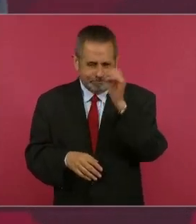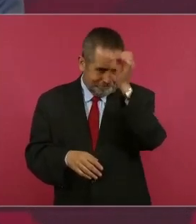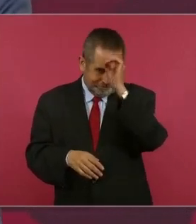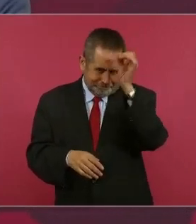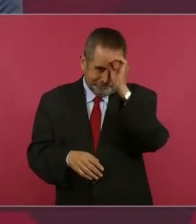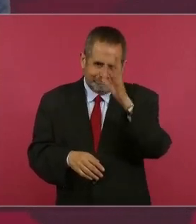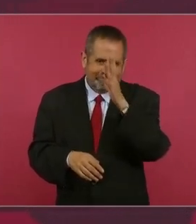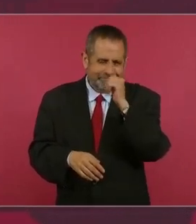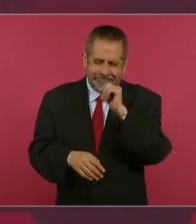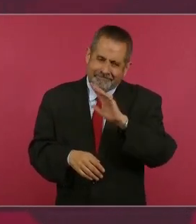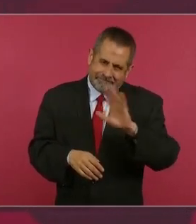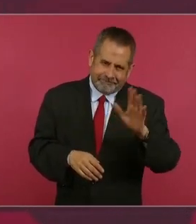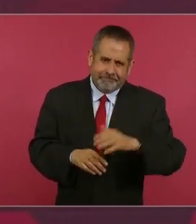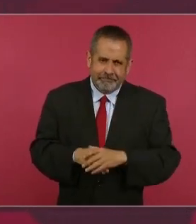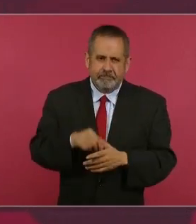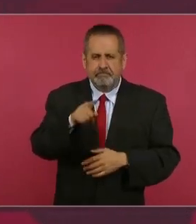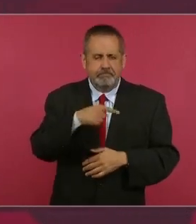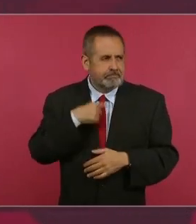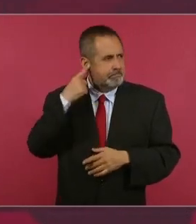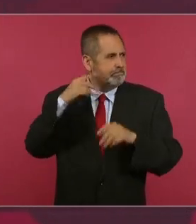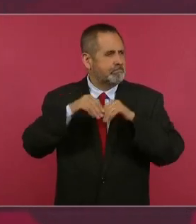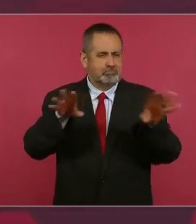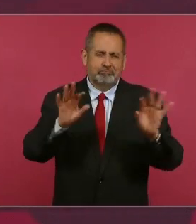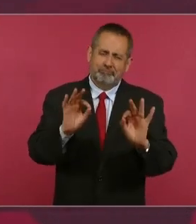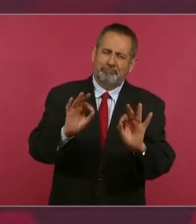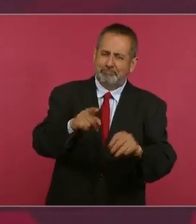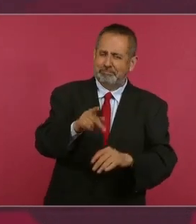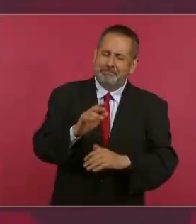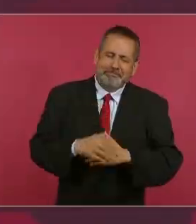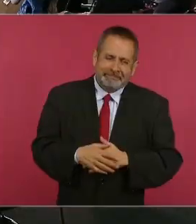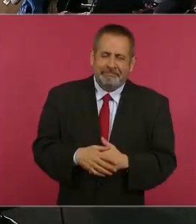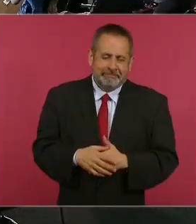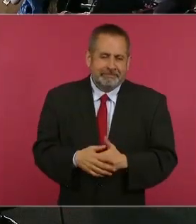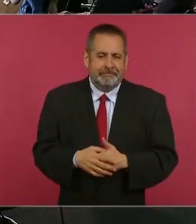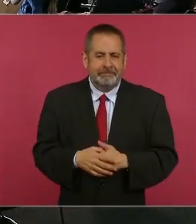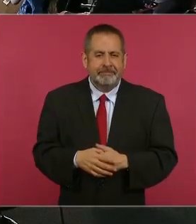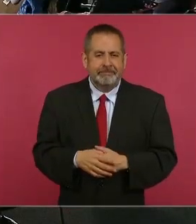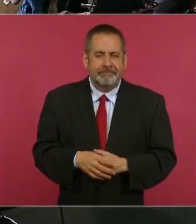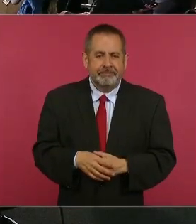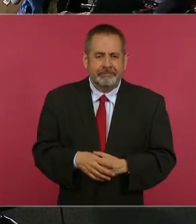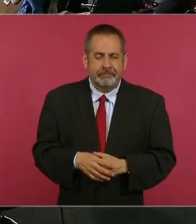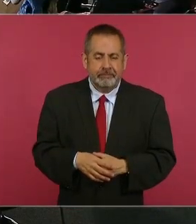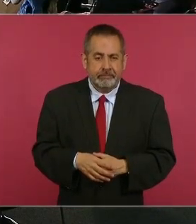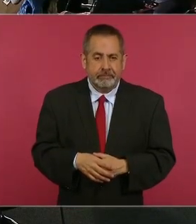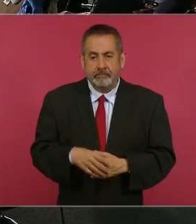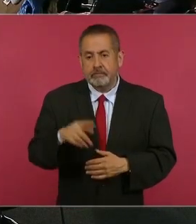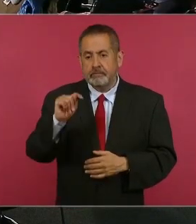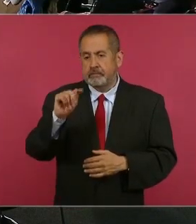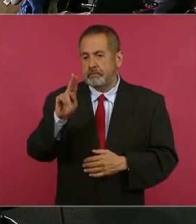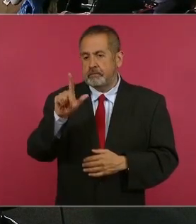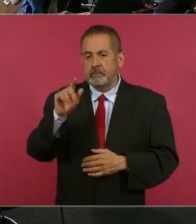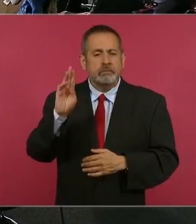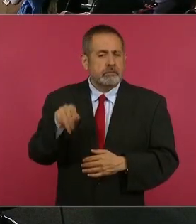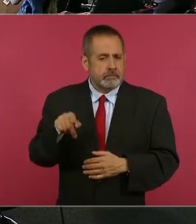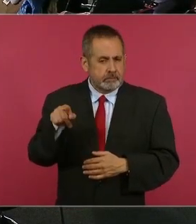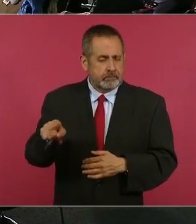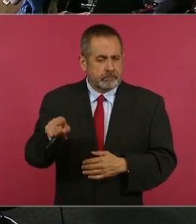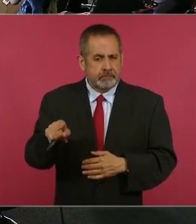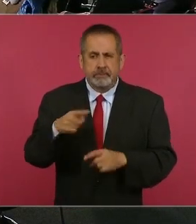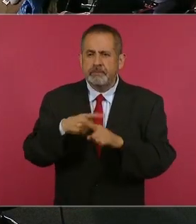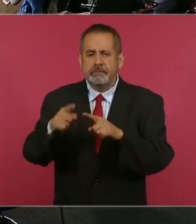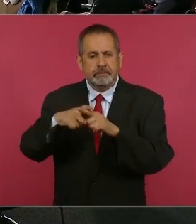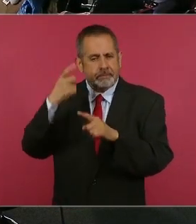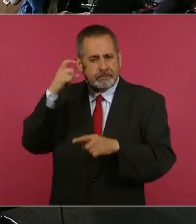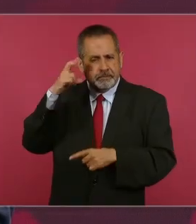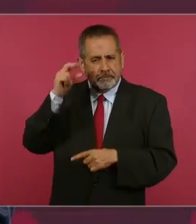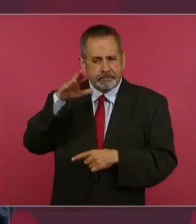pero ya te escucharon, porque en Tulum y en todo